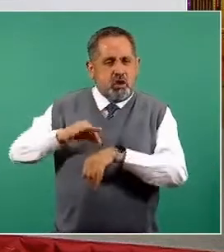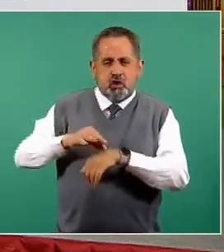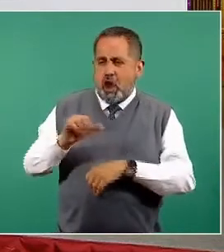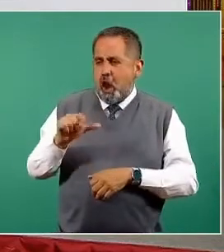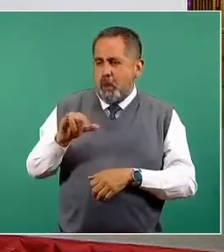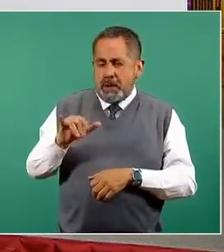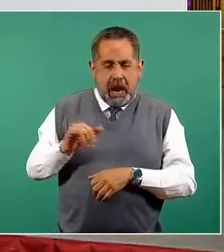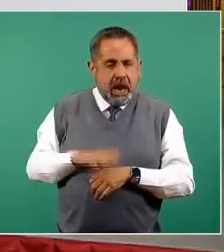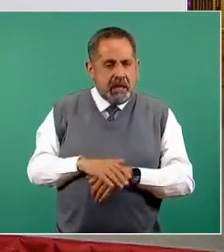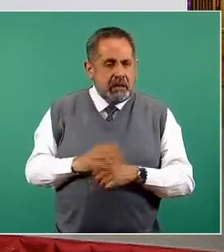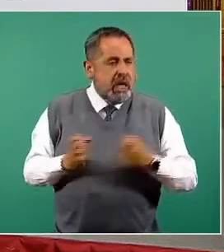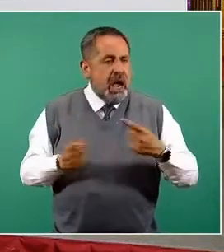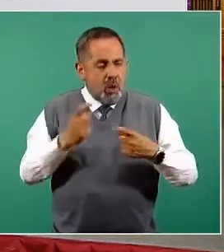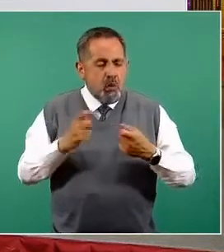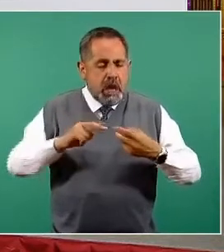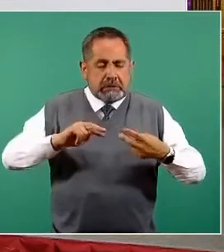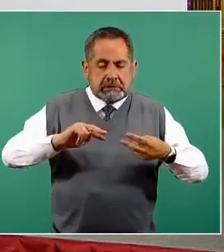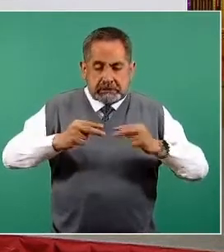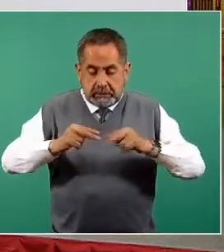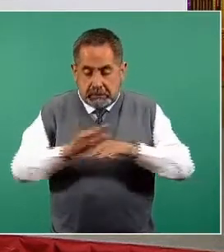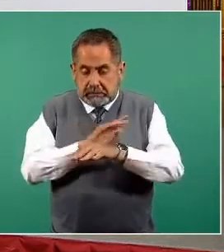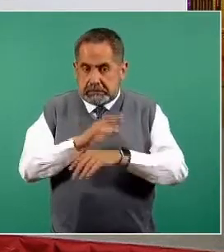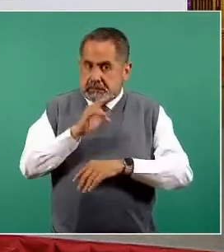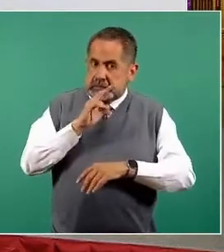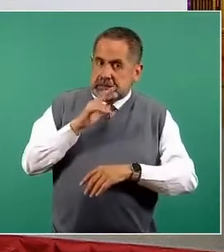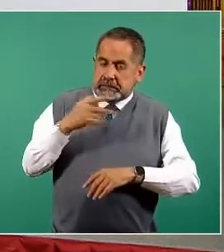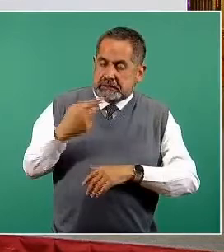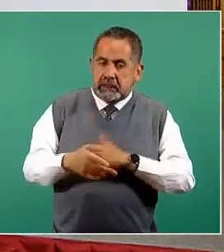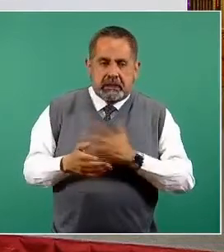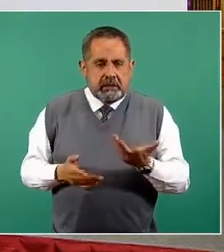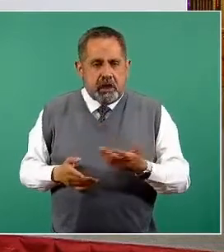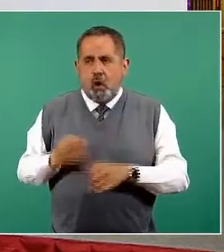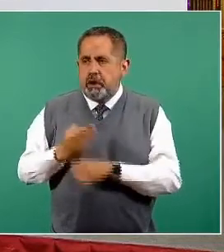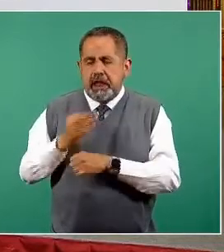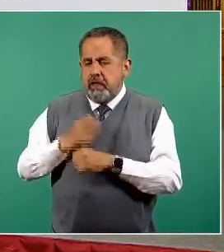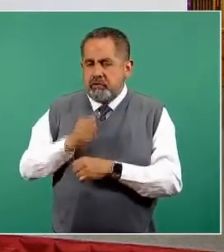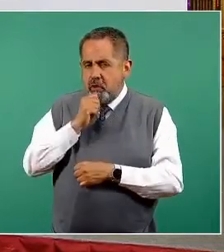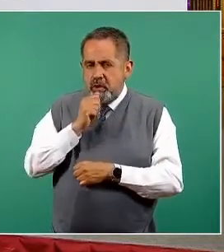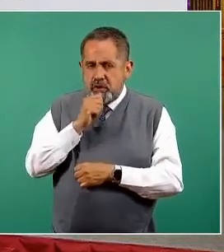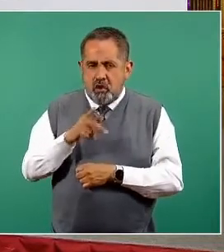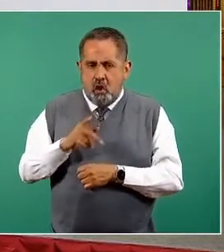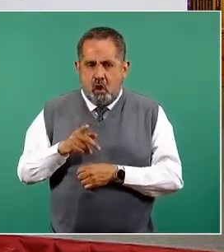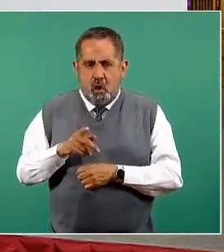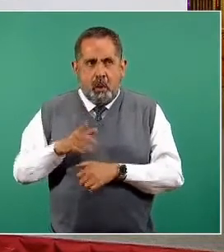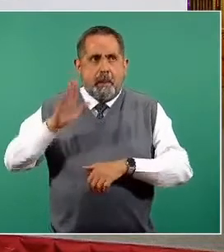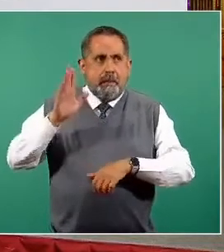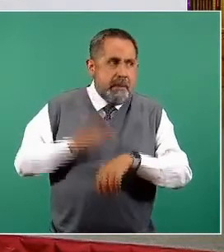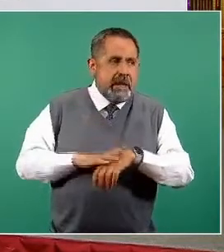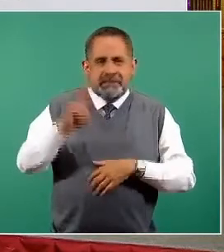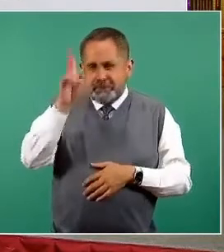algunas son variantes de preocupación, aun cuando no se ha demostrado que sean ni más transmisibles ni